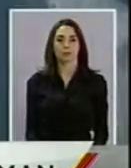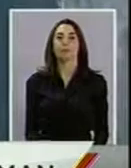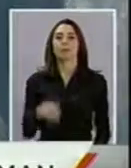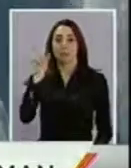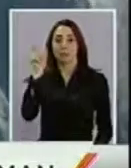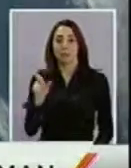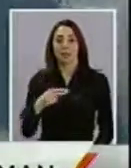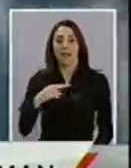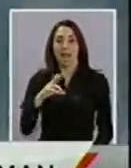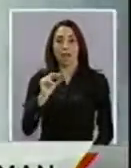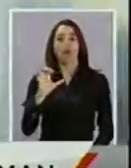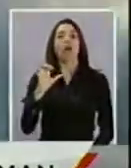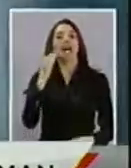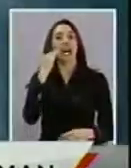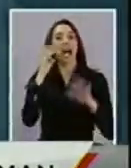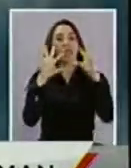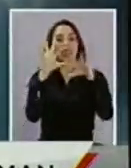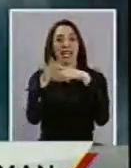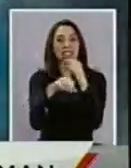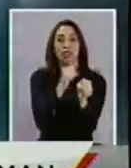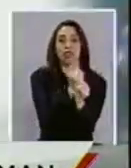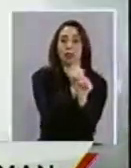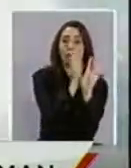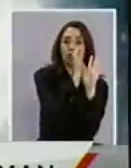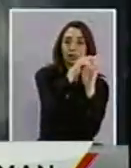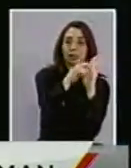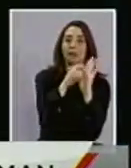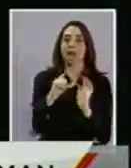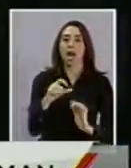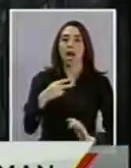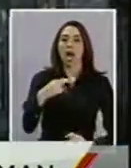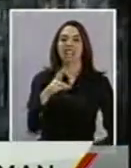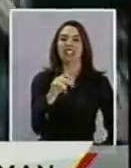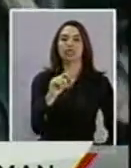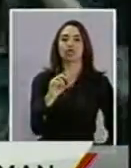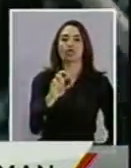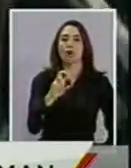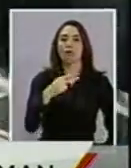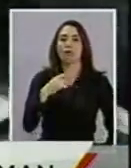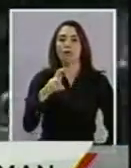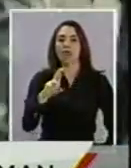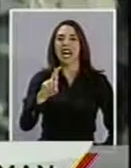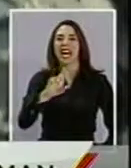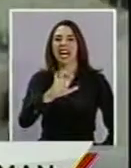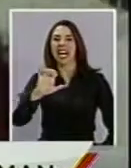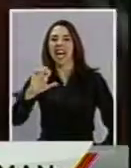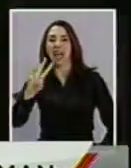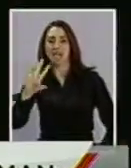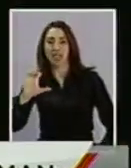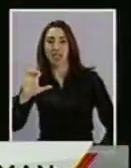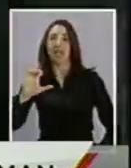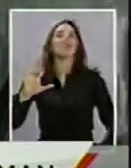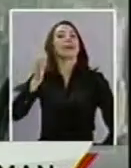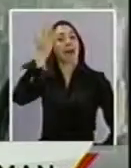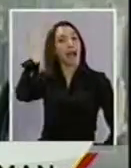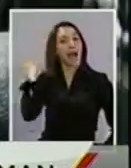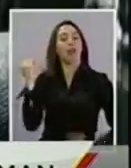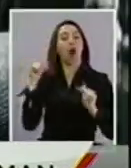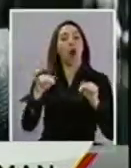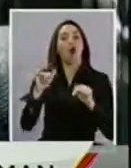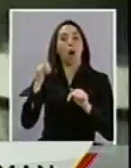El héroe que por casi 10 años fue interpretado en el cine por Christopher Reeve y que se estrenará este jueves en nuestro país.